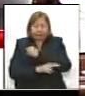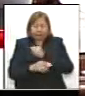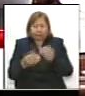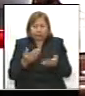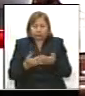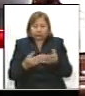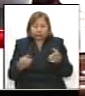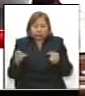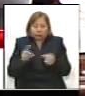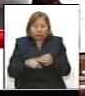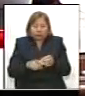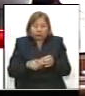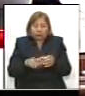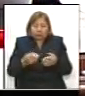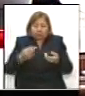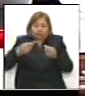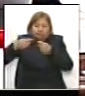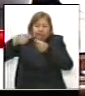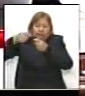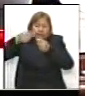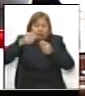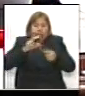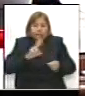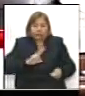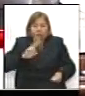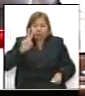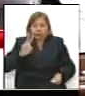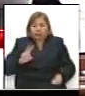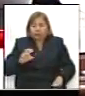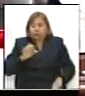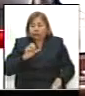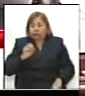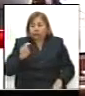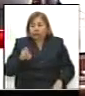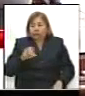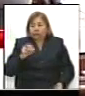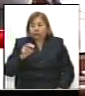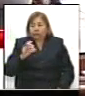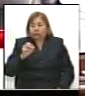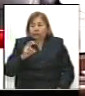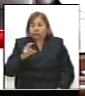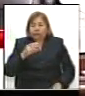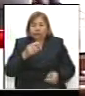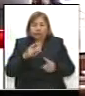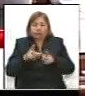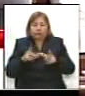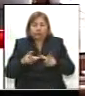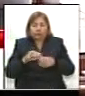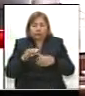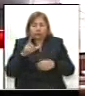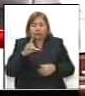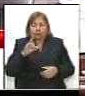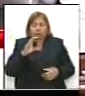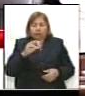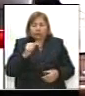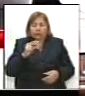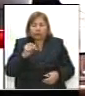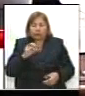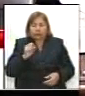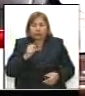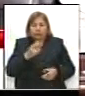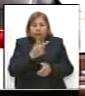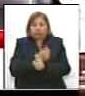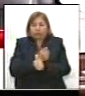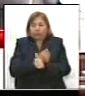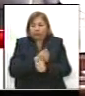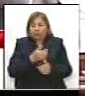e inclusión del corredor turístico del Valle del Sondondo, ubicado en la provincia de Lucanas, departamento de Ayacucho, en el